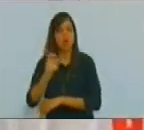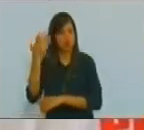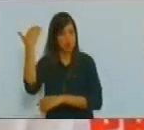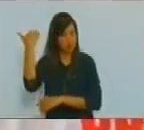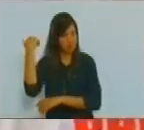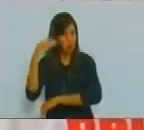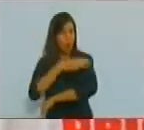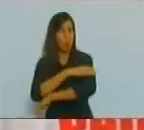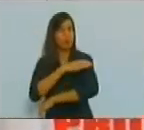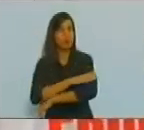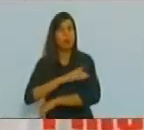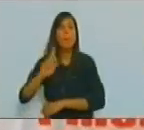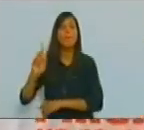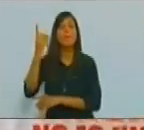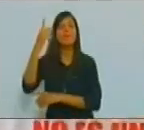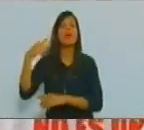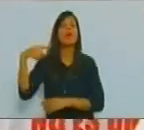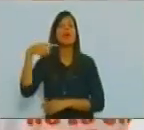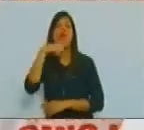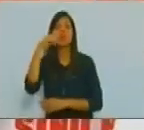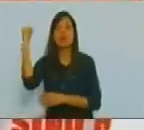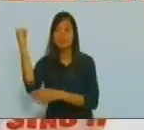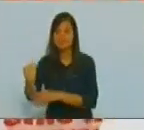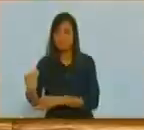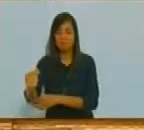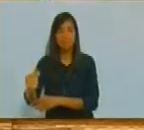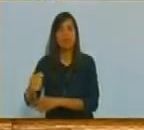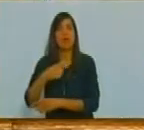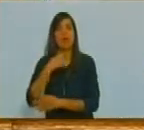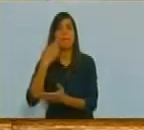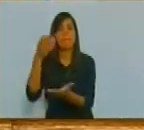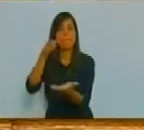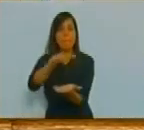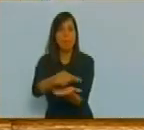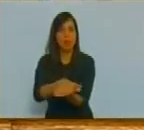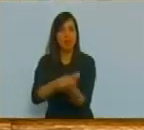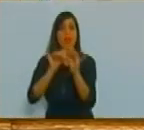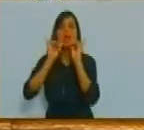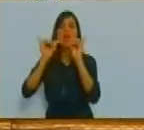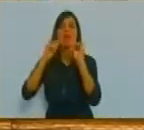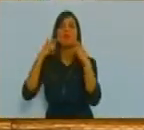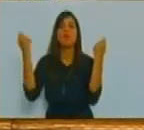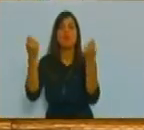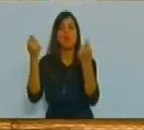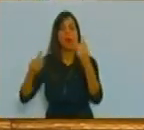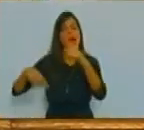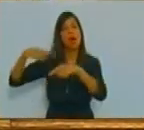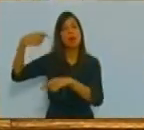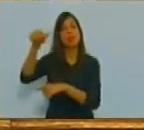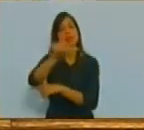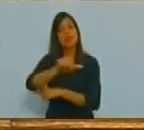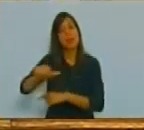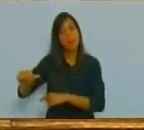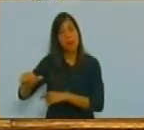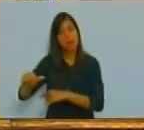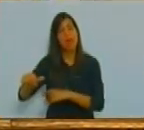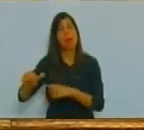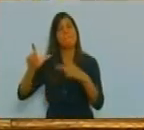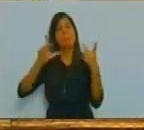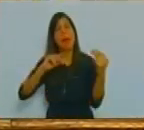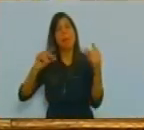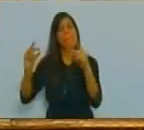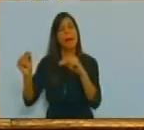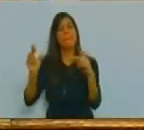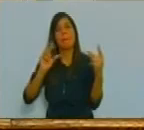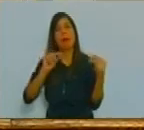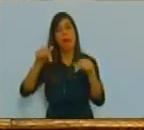años un primero de octubre yo quiero informar al país que la semana que viene se estará probando en la